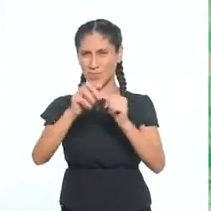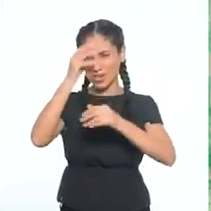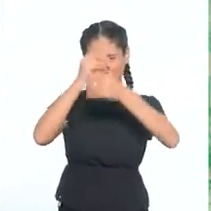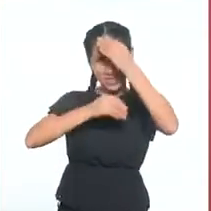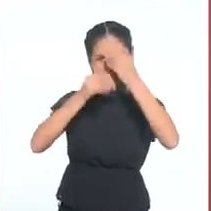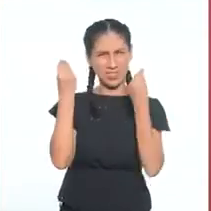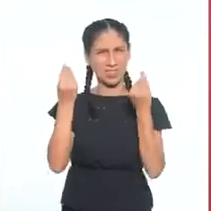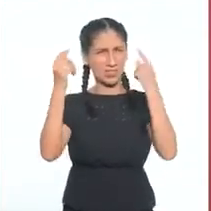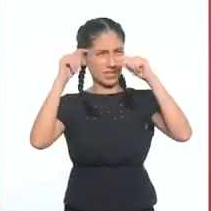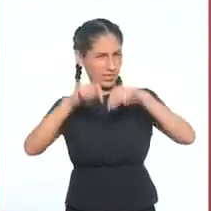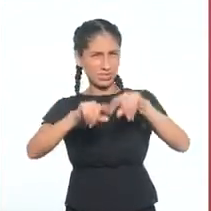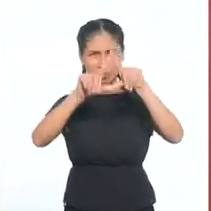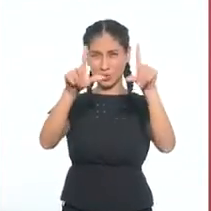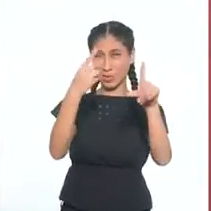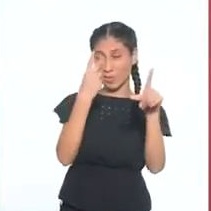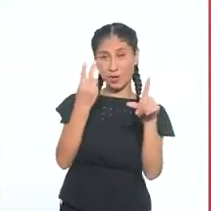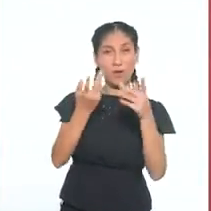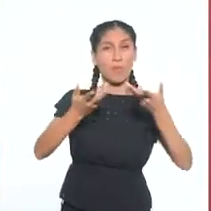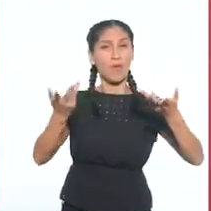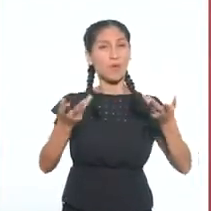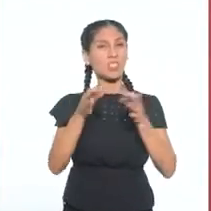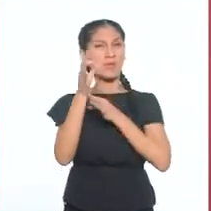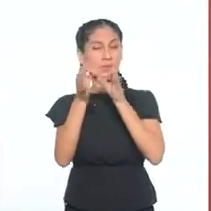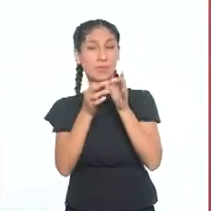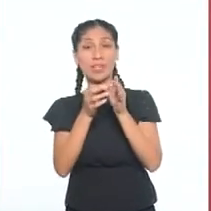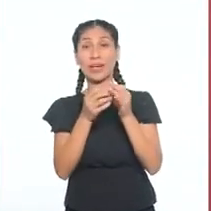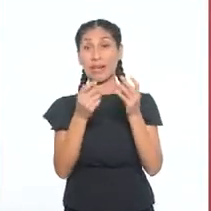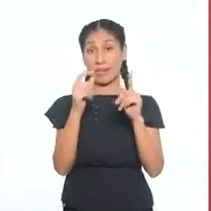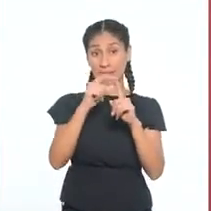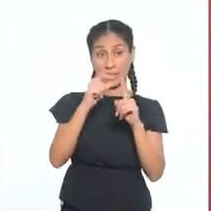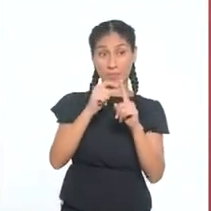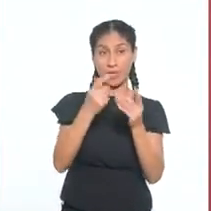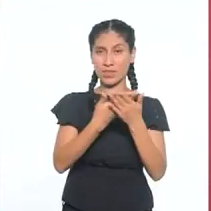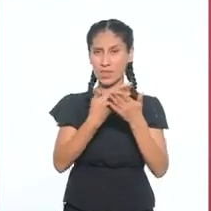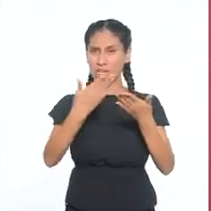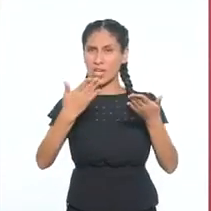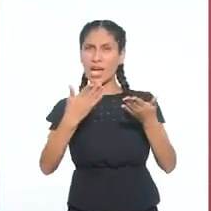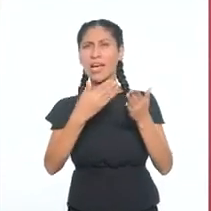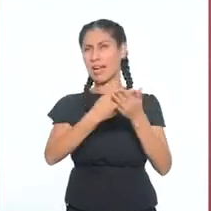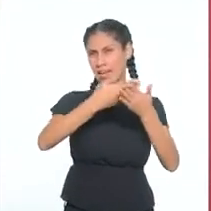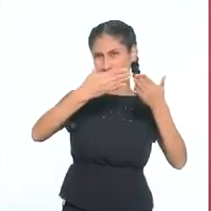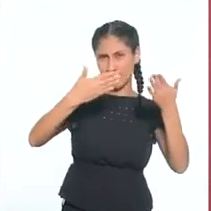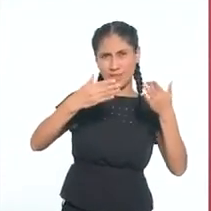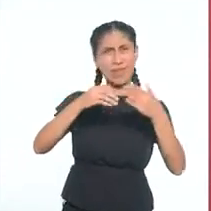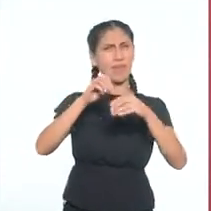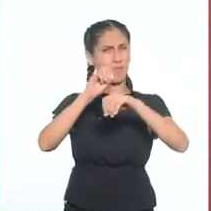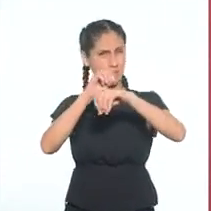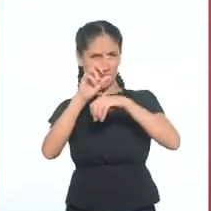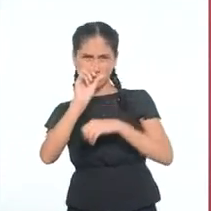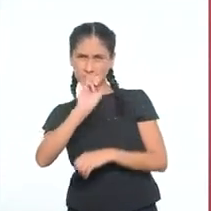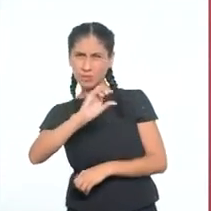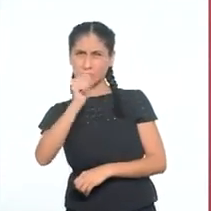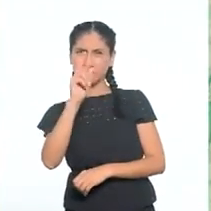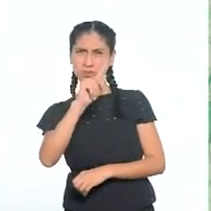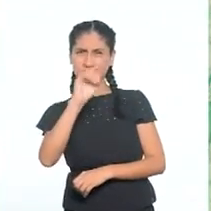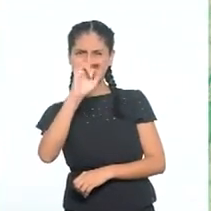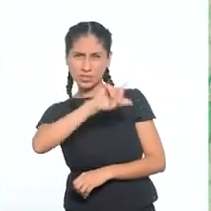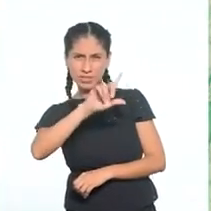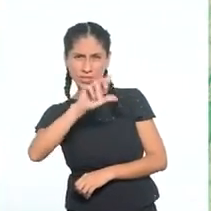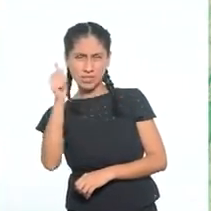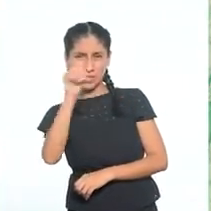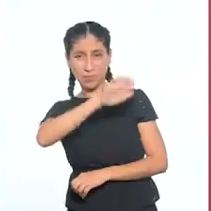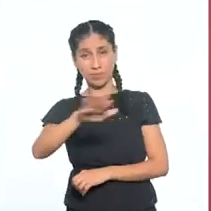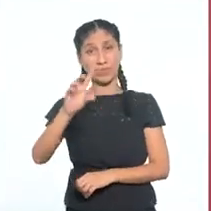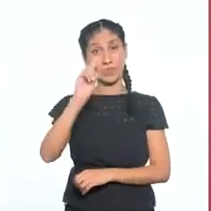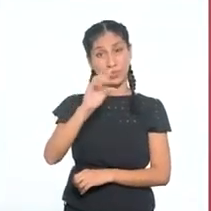aprendiendo en este programa nos vamos a enfocar en el producto final la cartilla de recomendaciones porque no digo pues porque